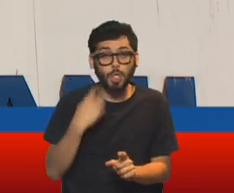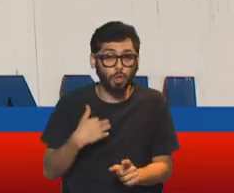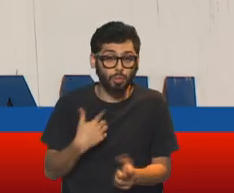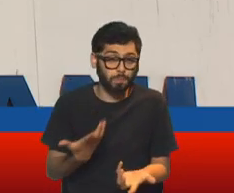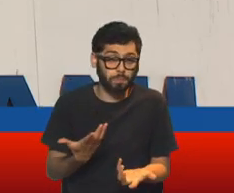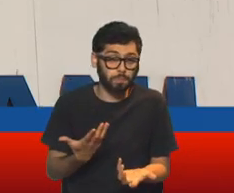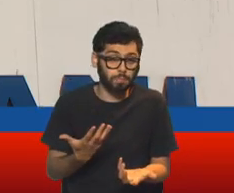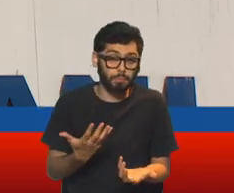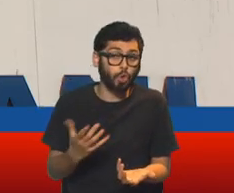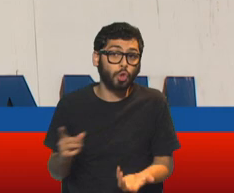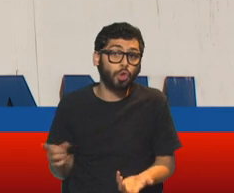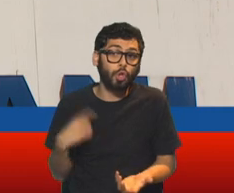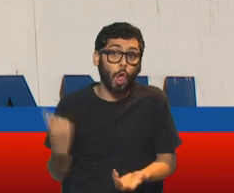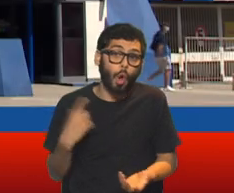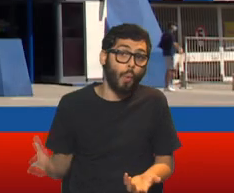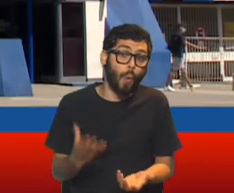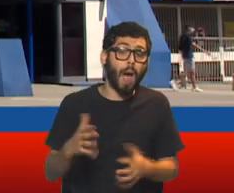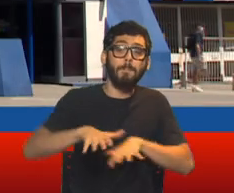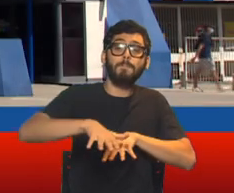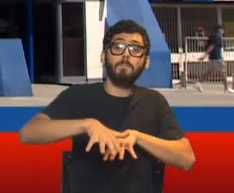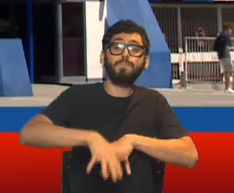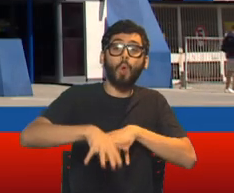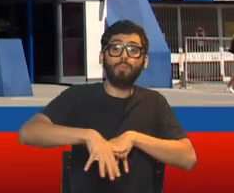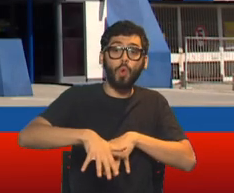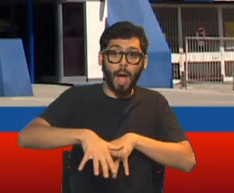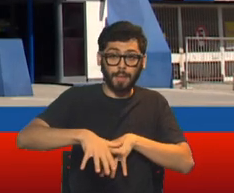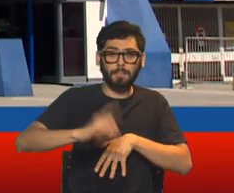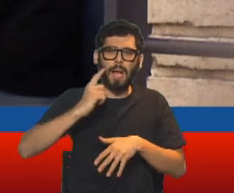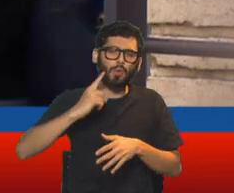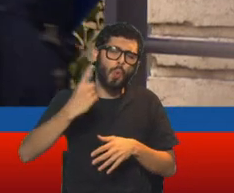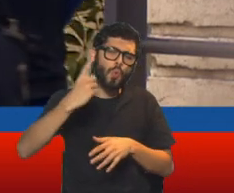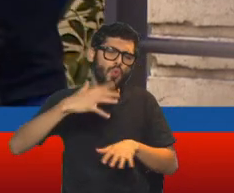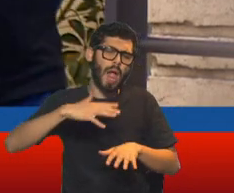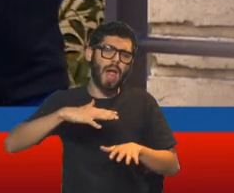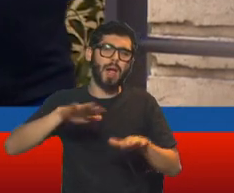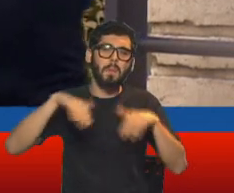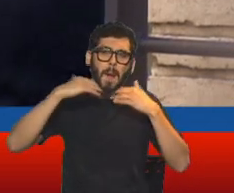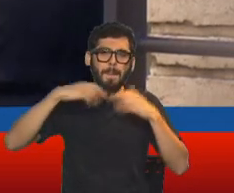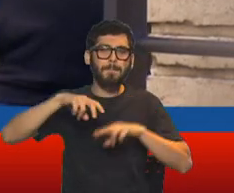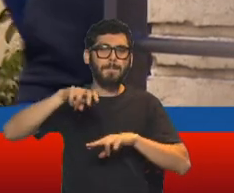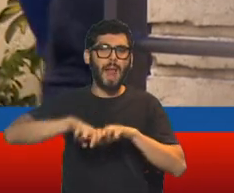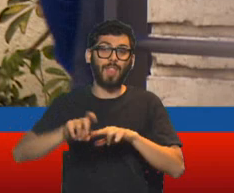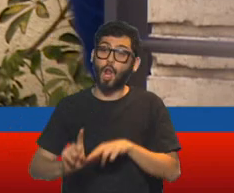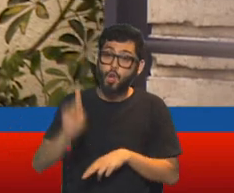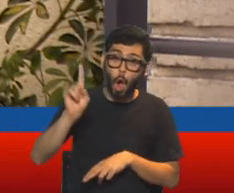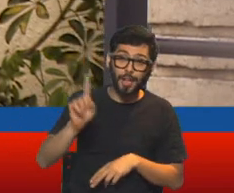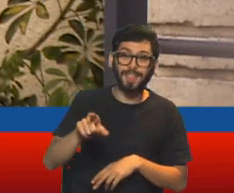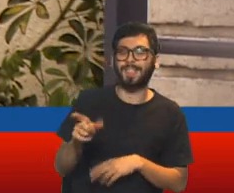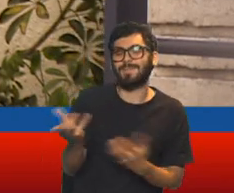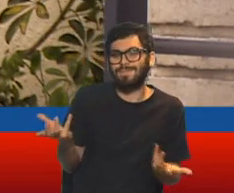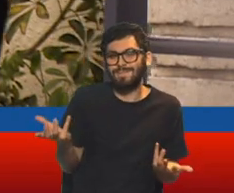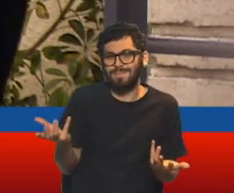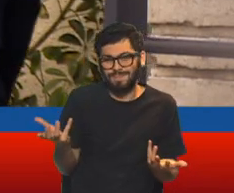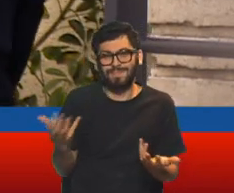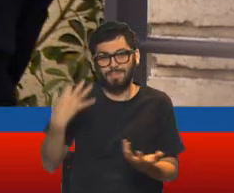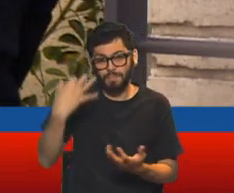van todos a la popular, local. Claro, a la popular y a la platea histórica, ¿no? A la norte. A la norte. Sí,